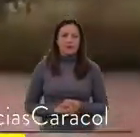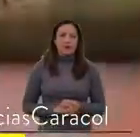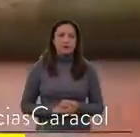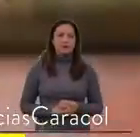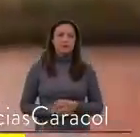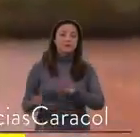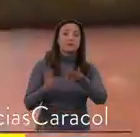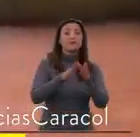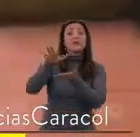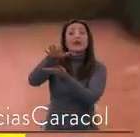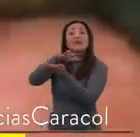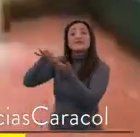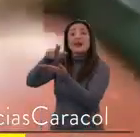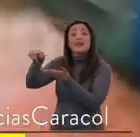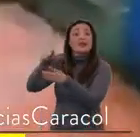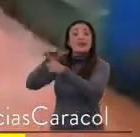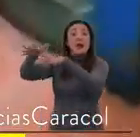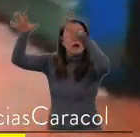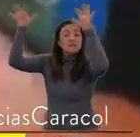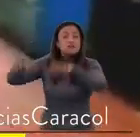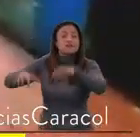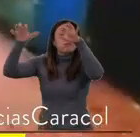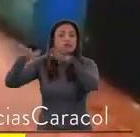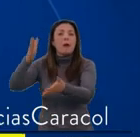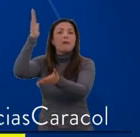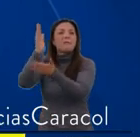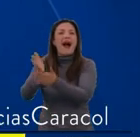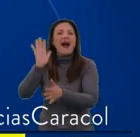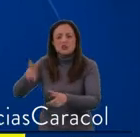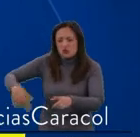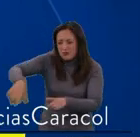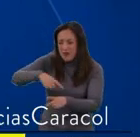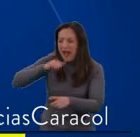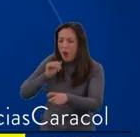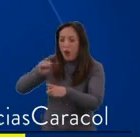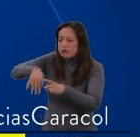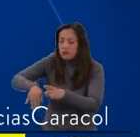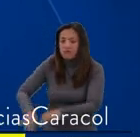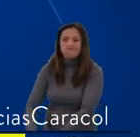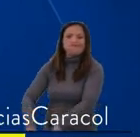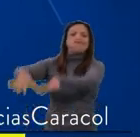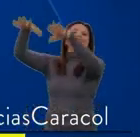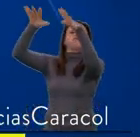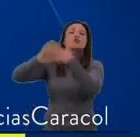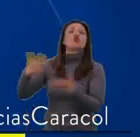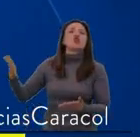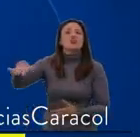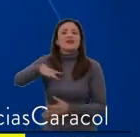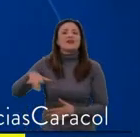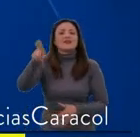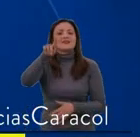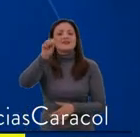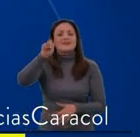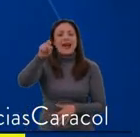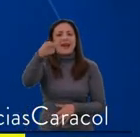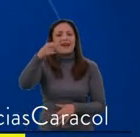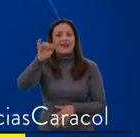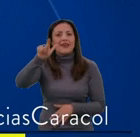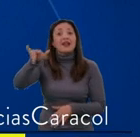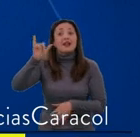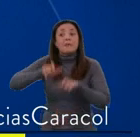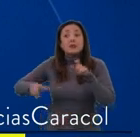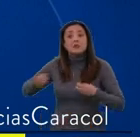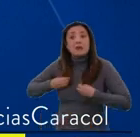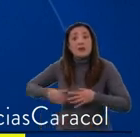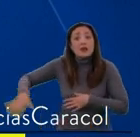En Santander, las intensas lluvias provocaron el colapso del alcantarillado en el municipio de San Gil, donde sus habitantes vieron el rebosamiento del agua